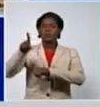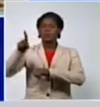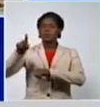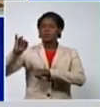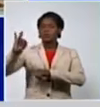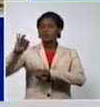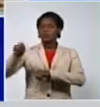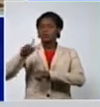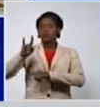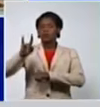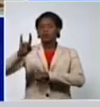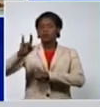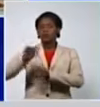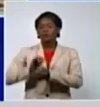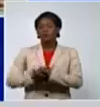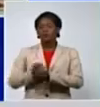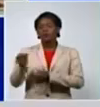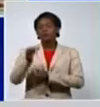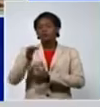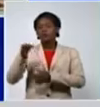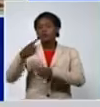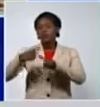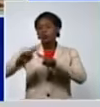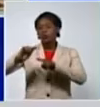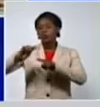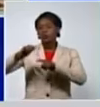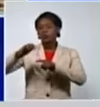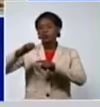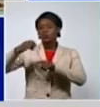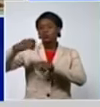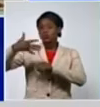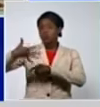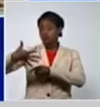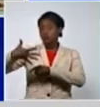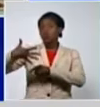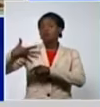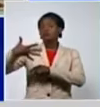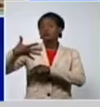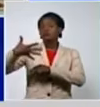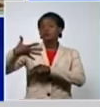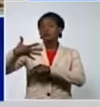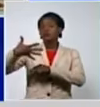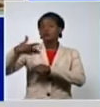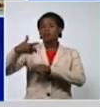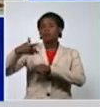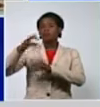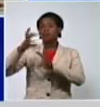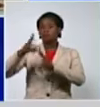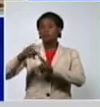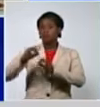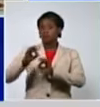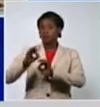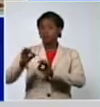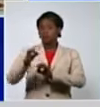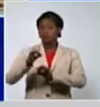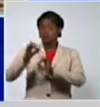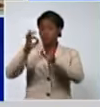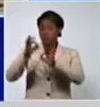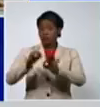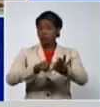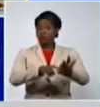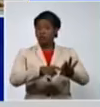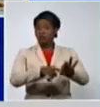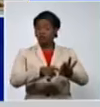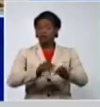117,9, el municipio especial en quinto lugar con una tasa de 109 y el municipio